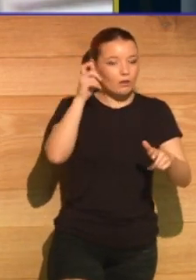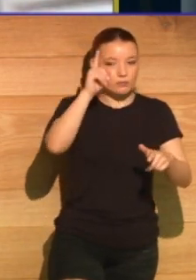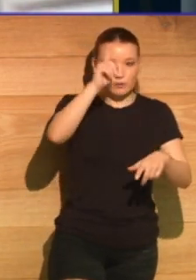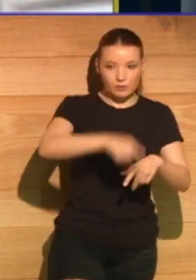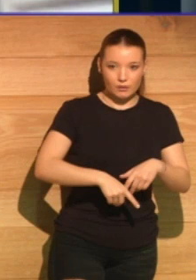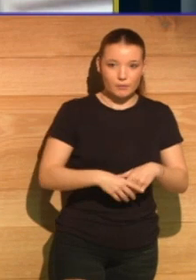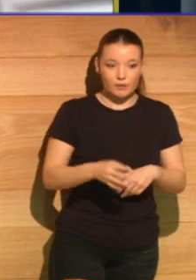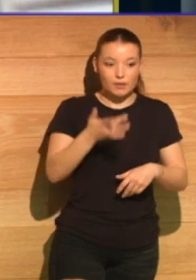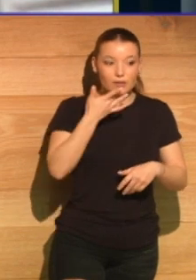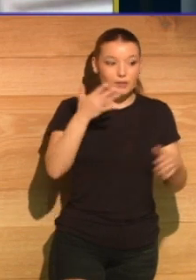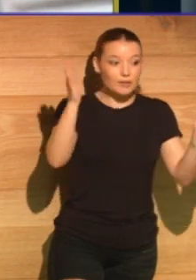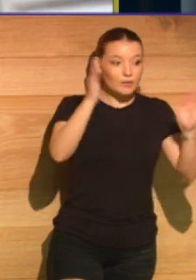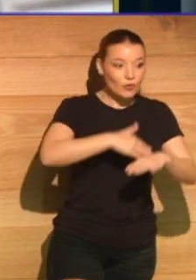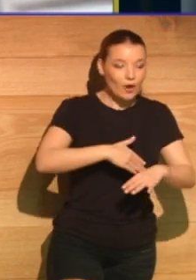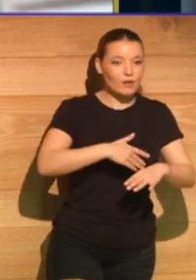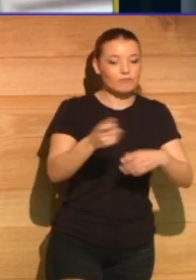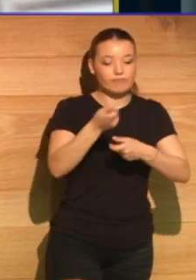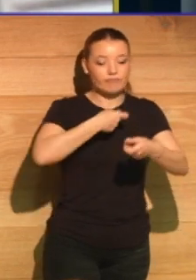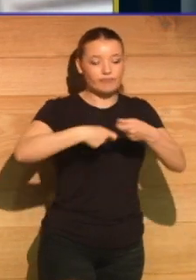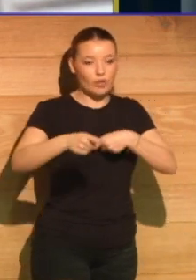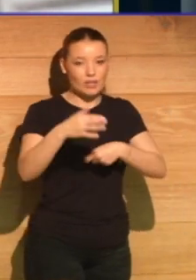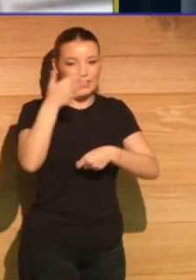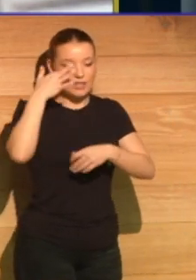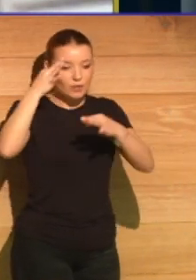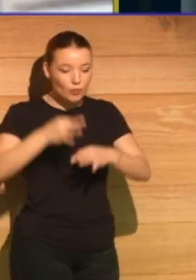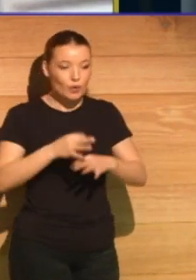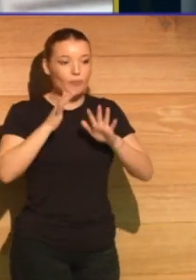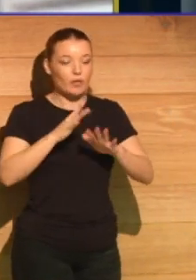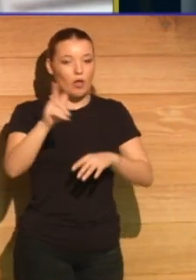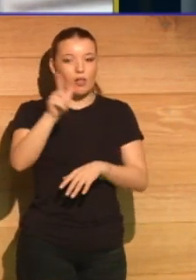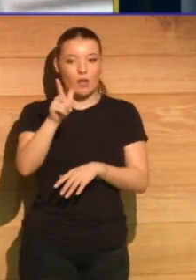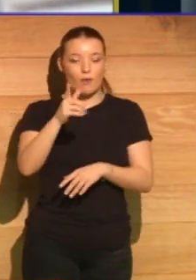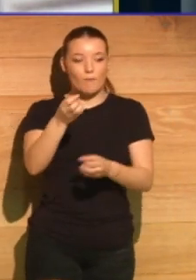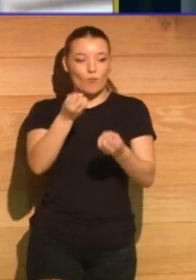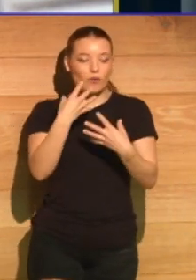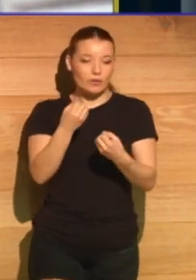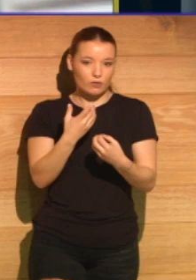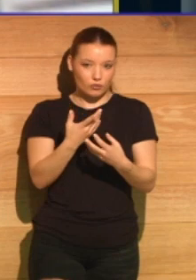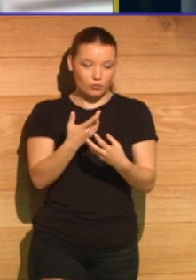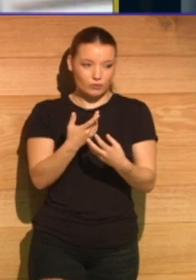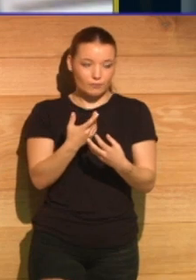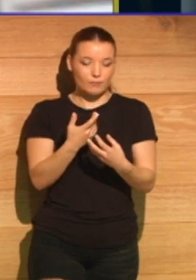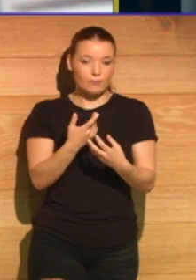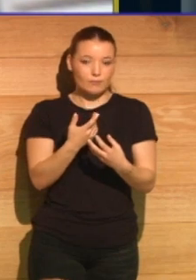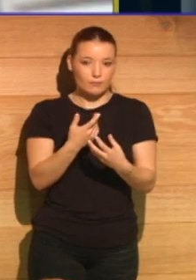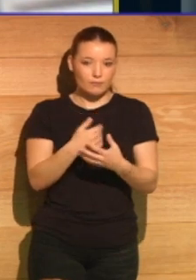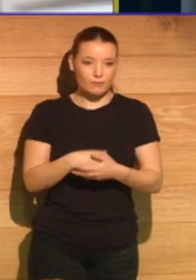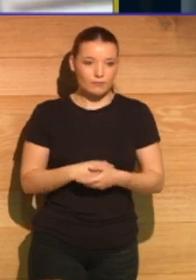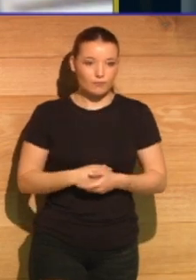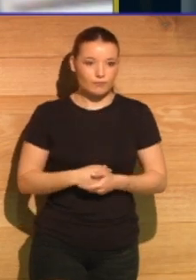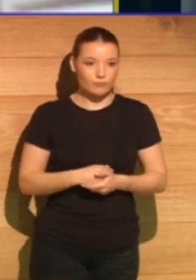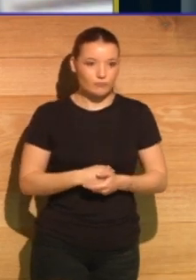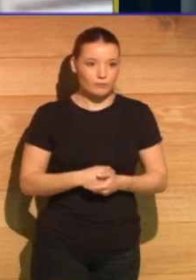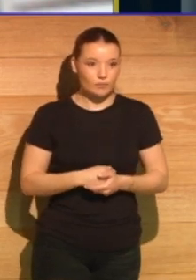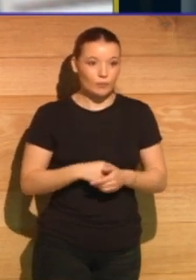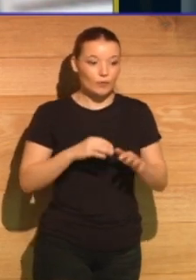tienen ya, lo van a buscar. Pero bueno, Laura, me gustaría que les comentaras tú. O